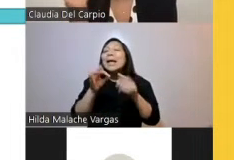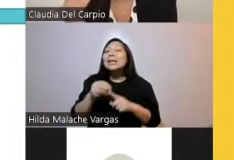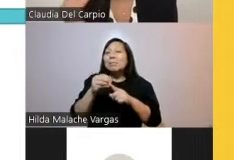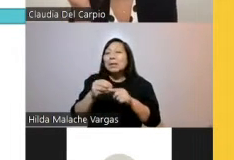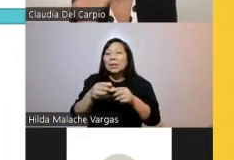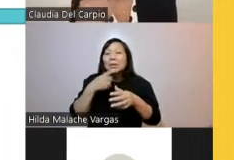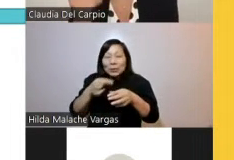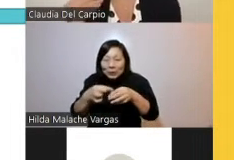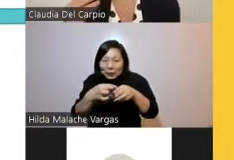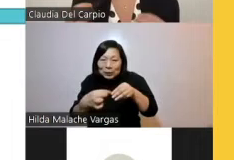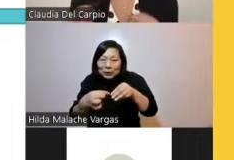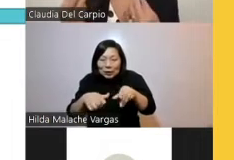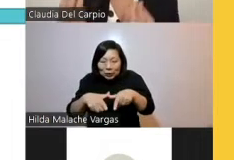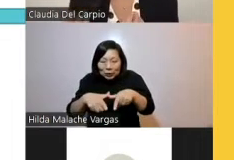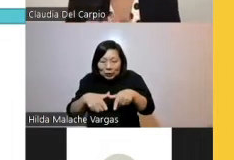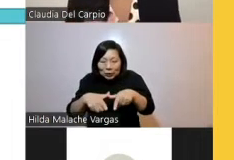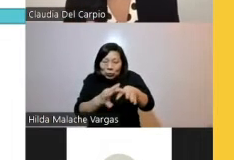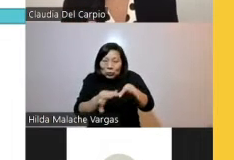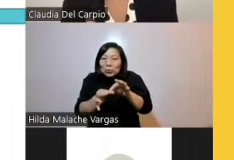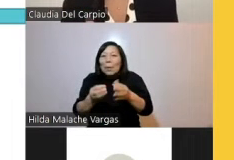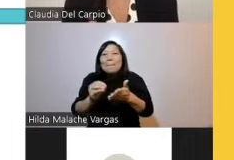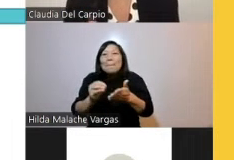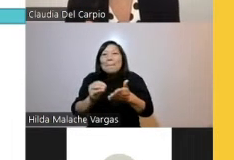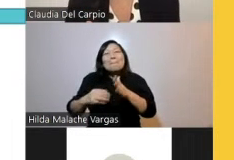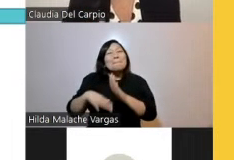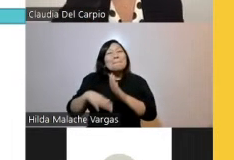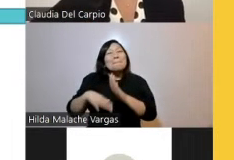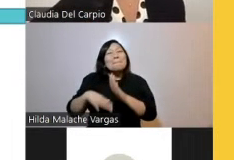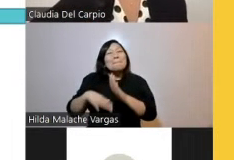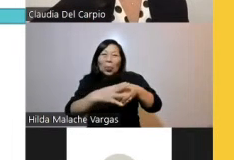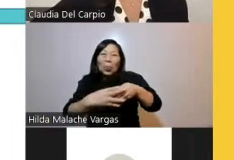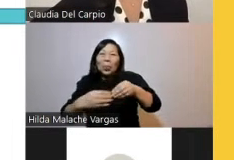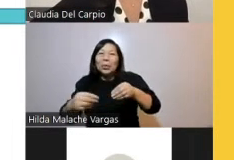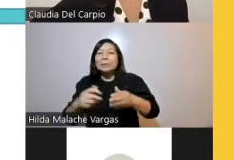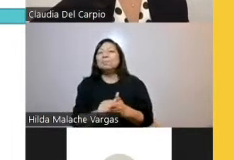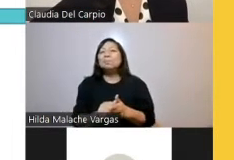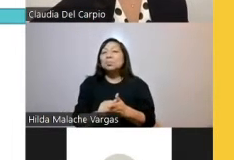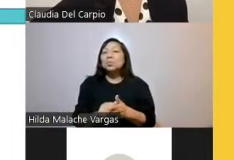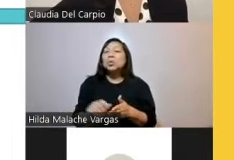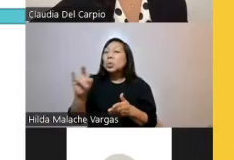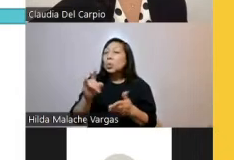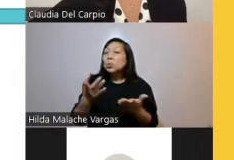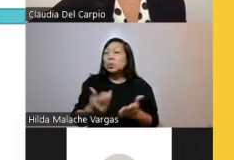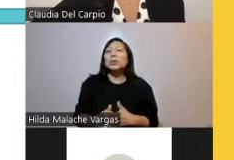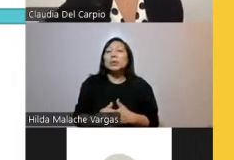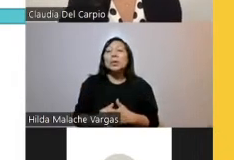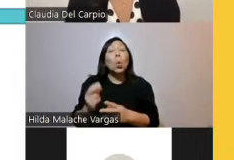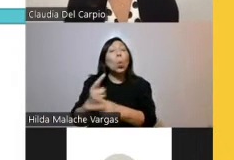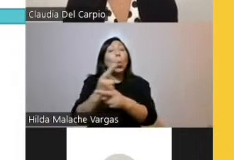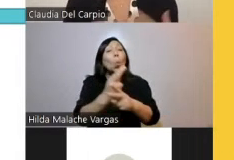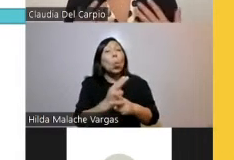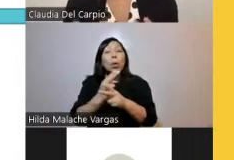y los pliegues interlabiales, porque es donde se acumula la mayor cantidad de secreciones. Y usa un método seguro de cuidado del